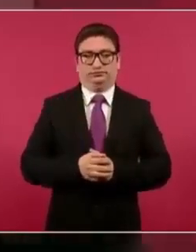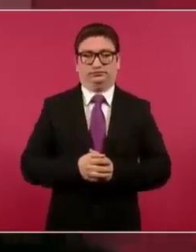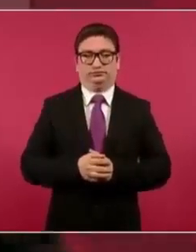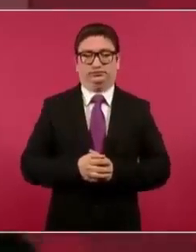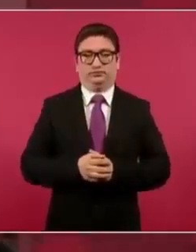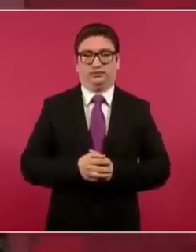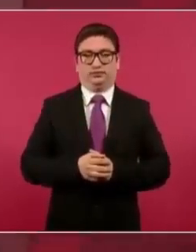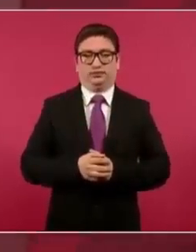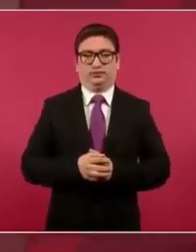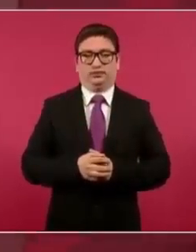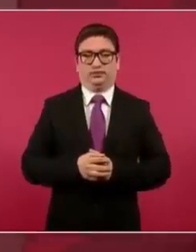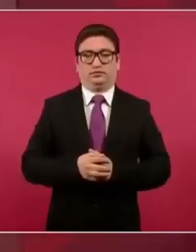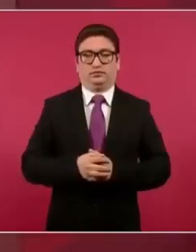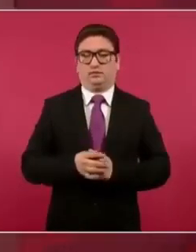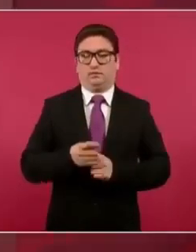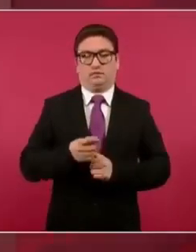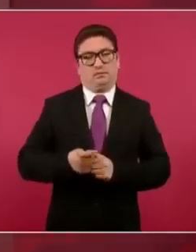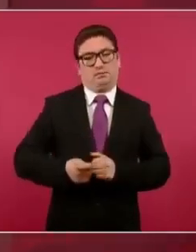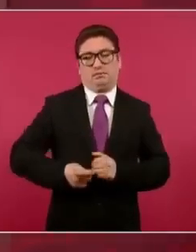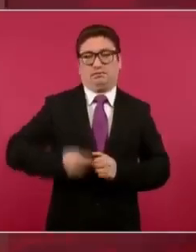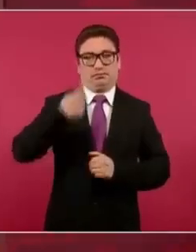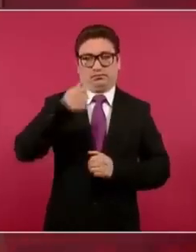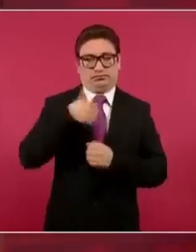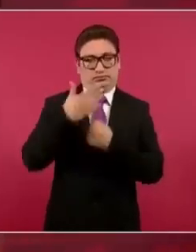y por primera vez vamos a tener